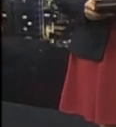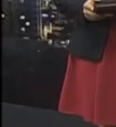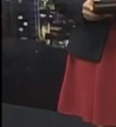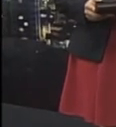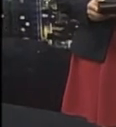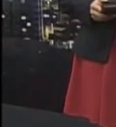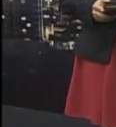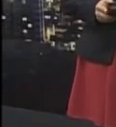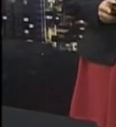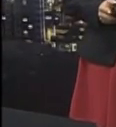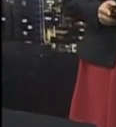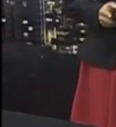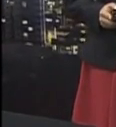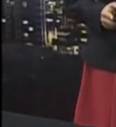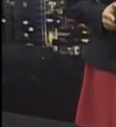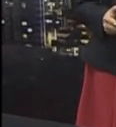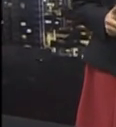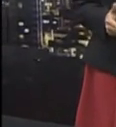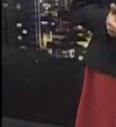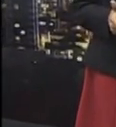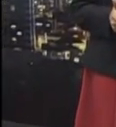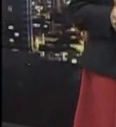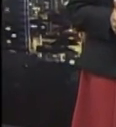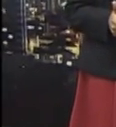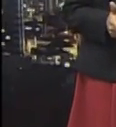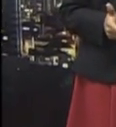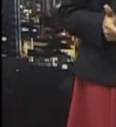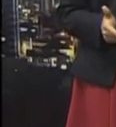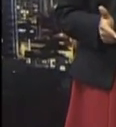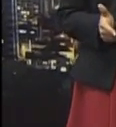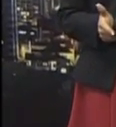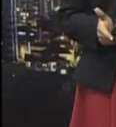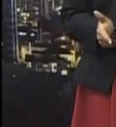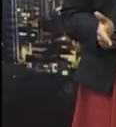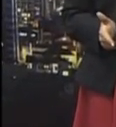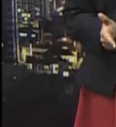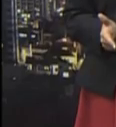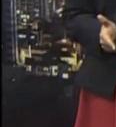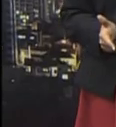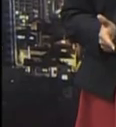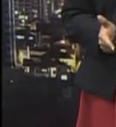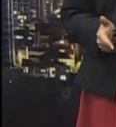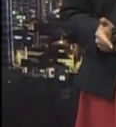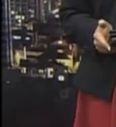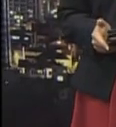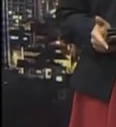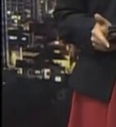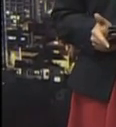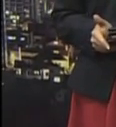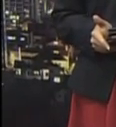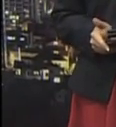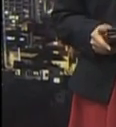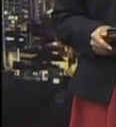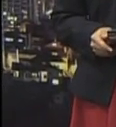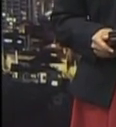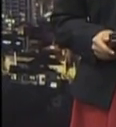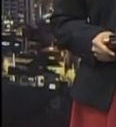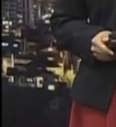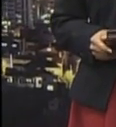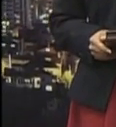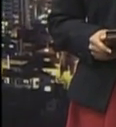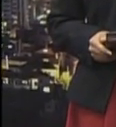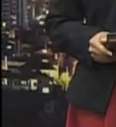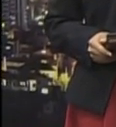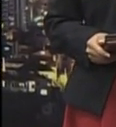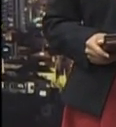y en el plano internacional Michel temer anuncia nuevas medidas económicas para reactivar la economía del país limitará el gasto público y pagará una